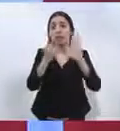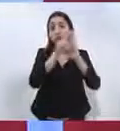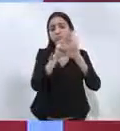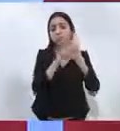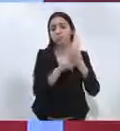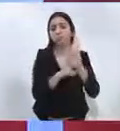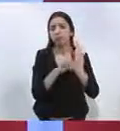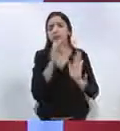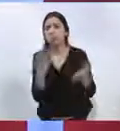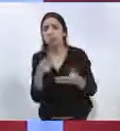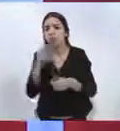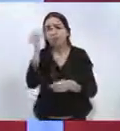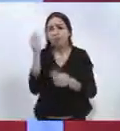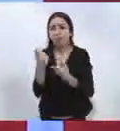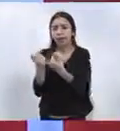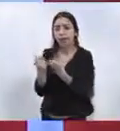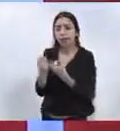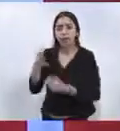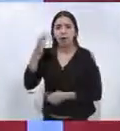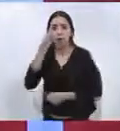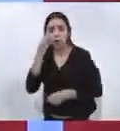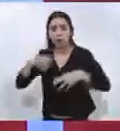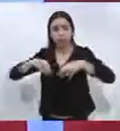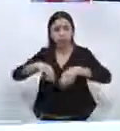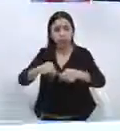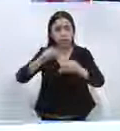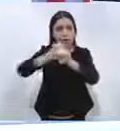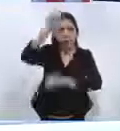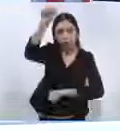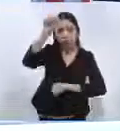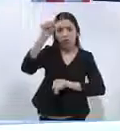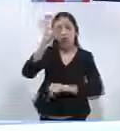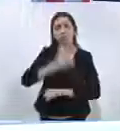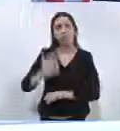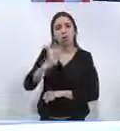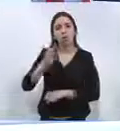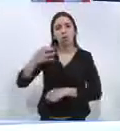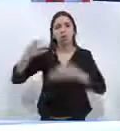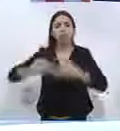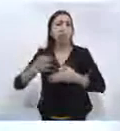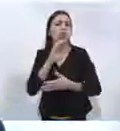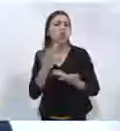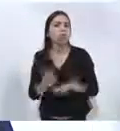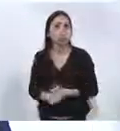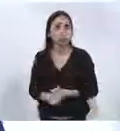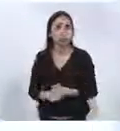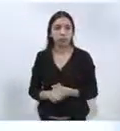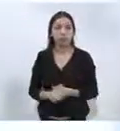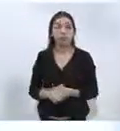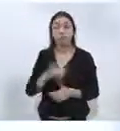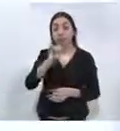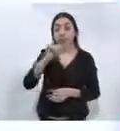de poder fundamentar también las tierras con titulaciones, sí, o algún tipo de garantías. Sí, los